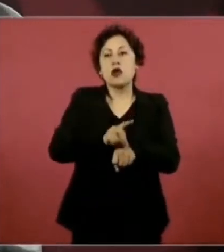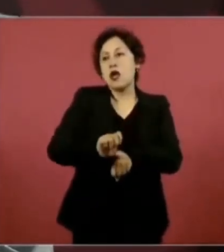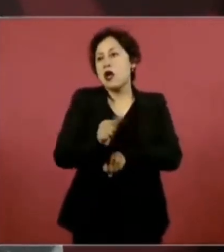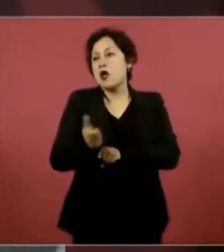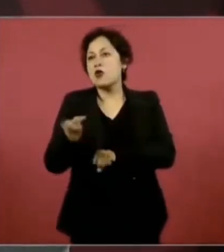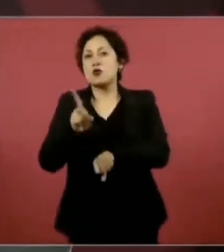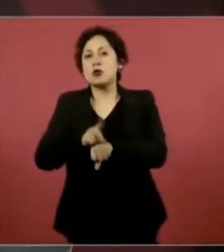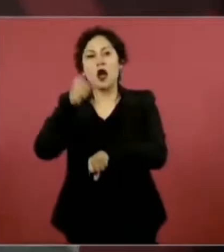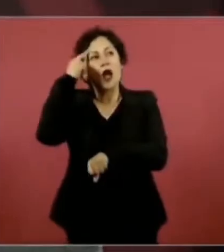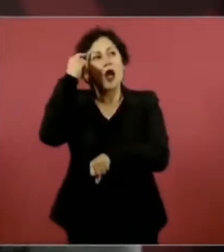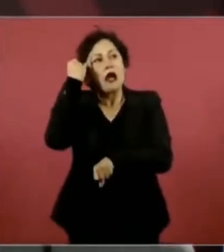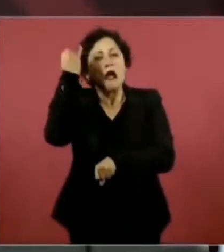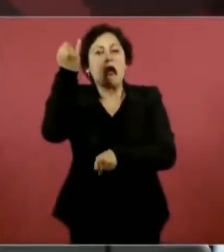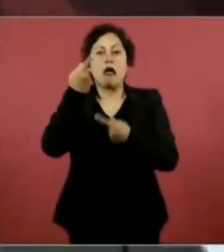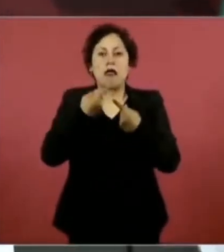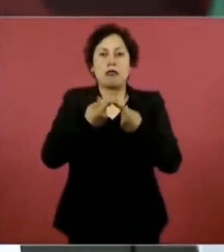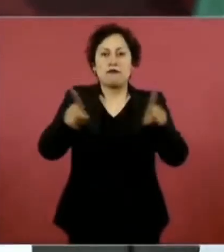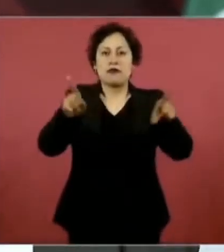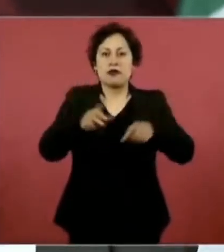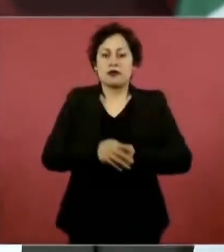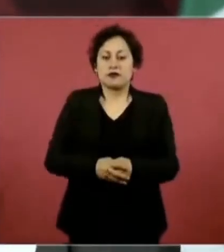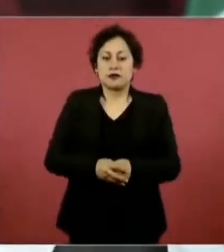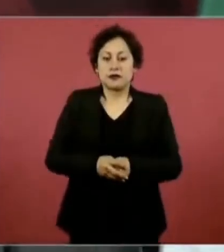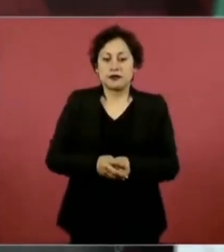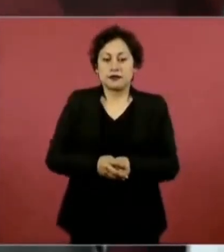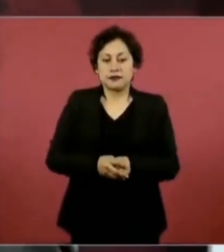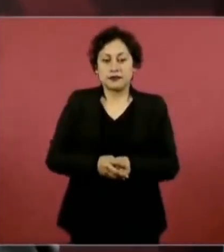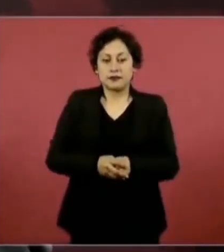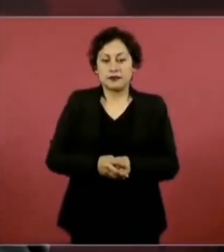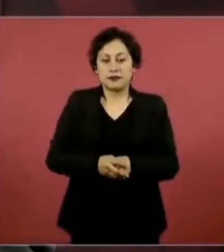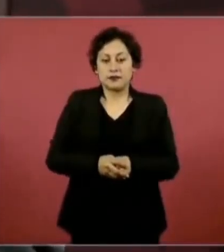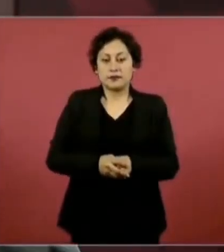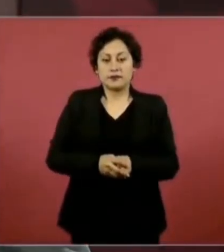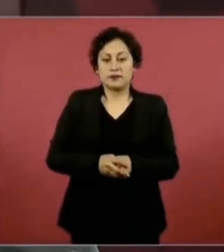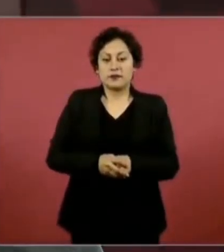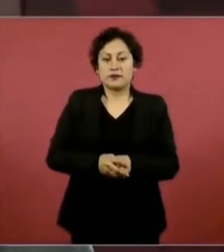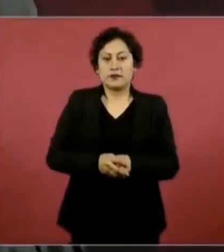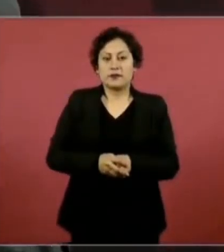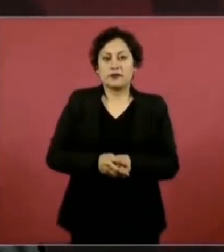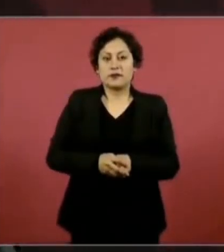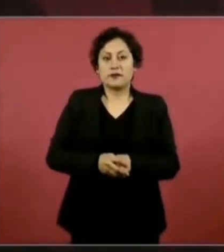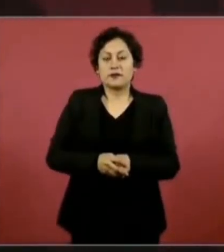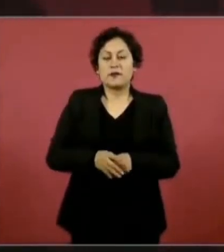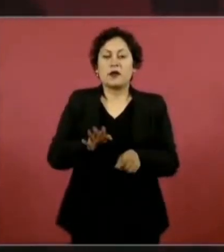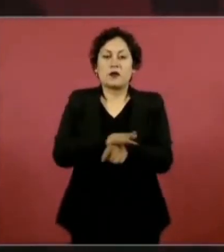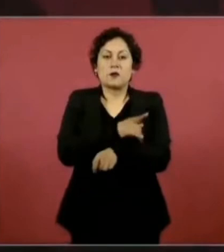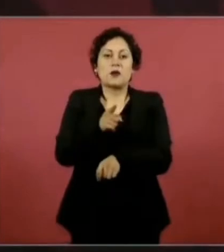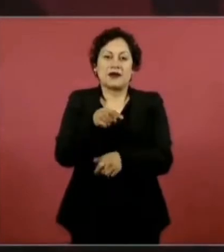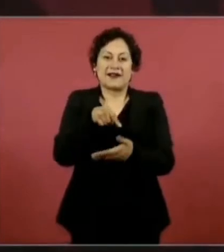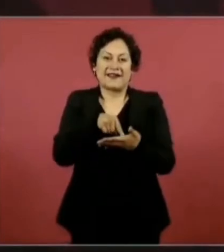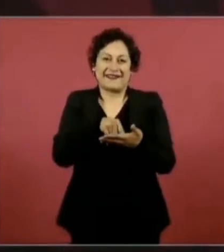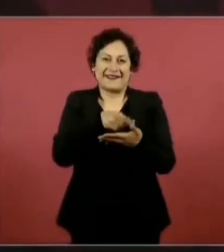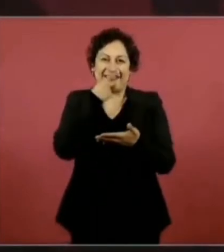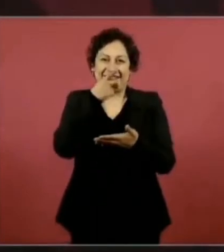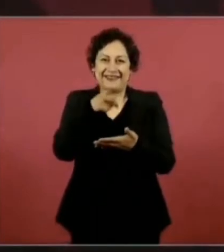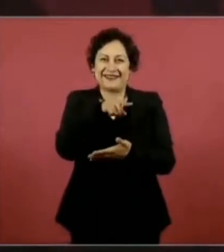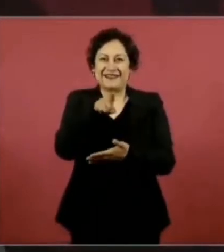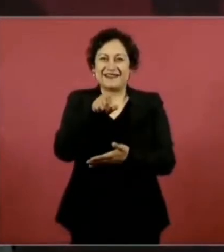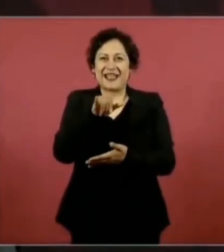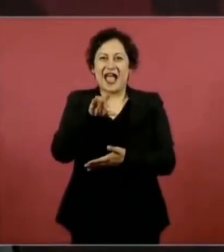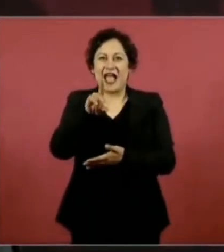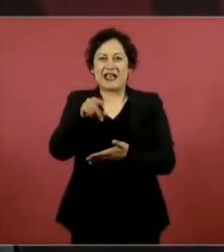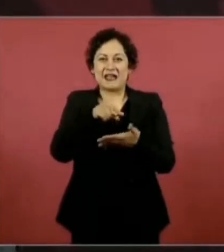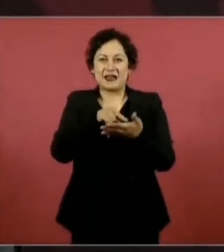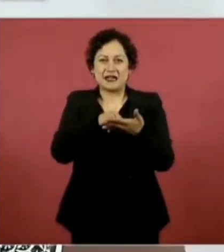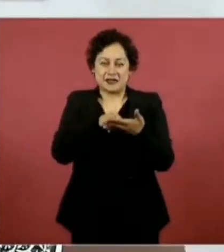porque había empate, estaba a punto de ganar Xochitl y de